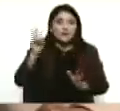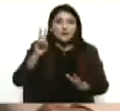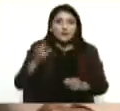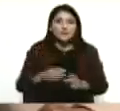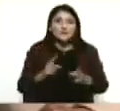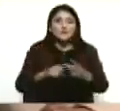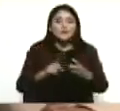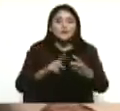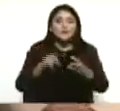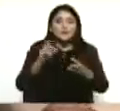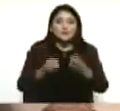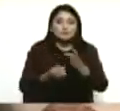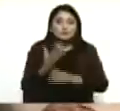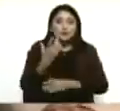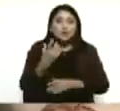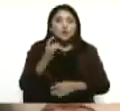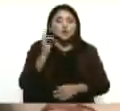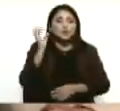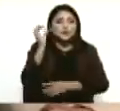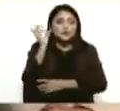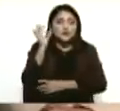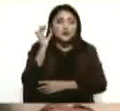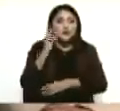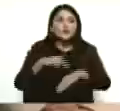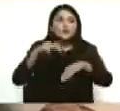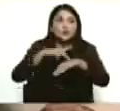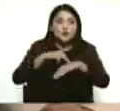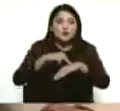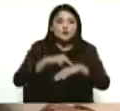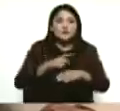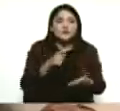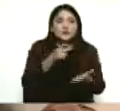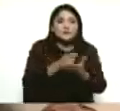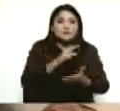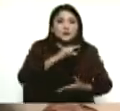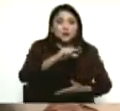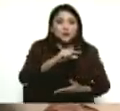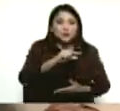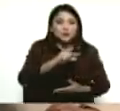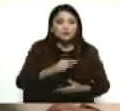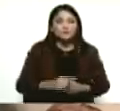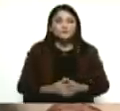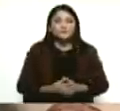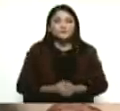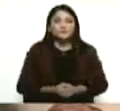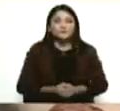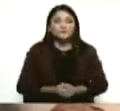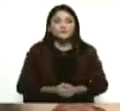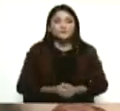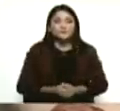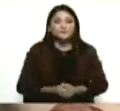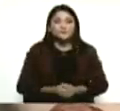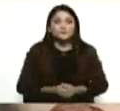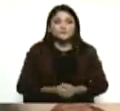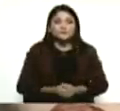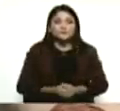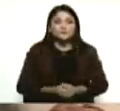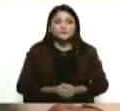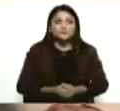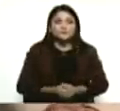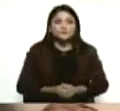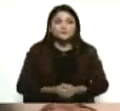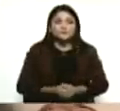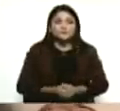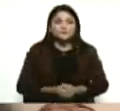Consejo Superior de Armonización Tributaria, donde van a estar gobernadores, donde van a estar alcaldes y alcaldesas, donde van a estar representantes de la